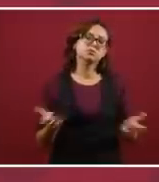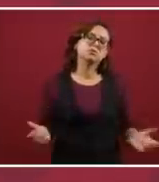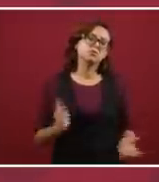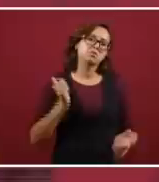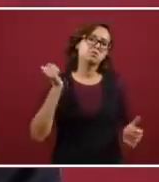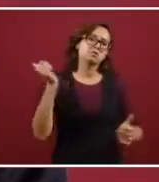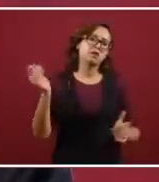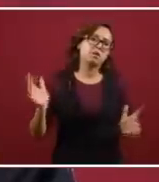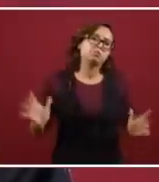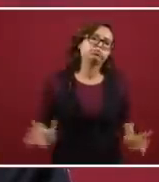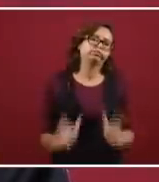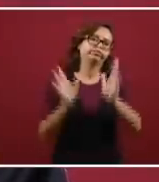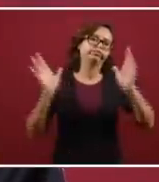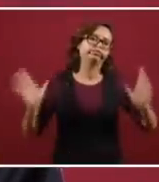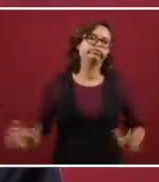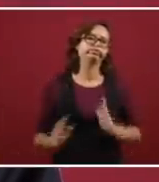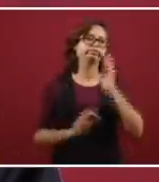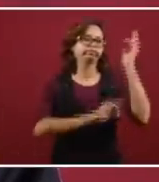de